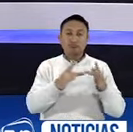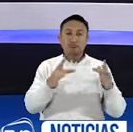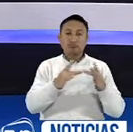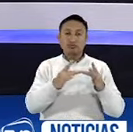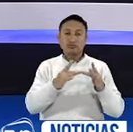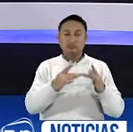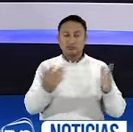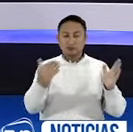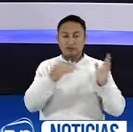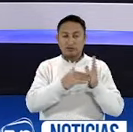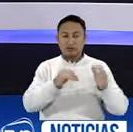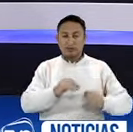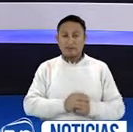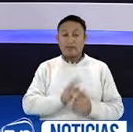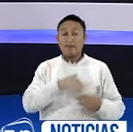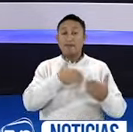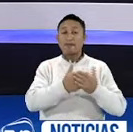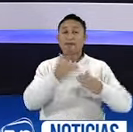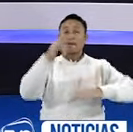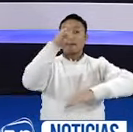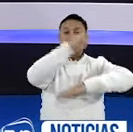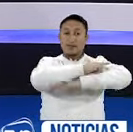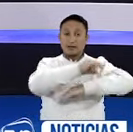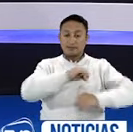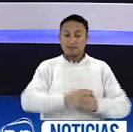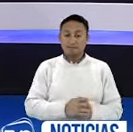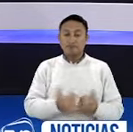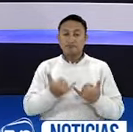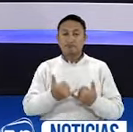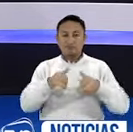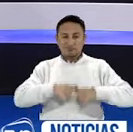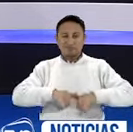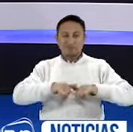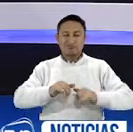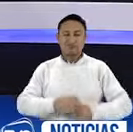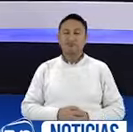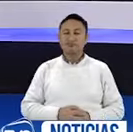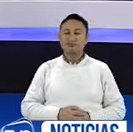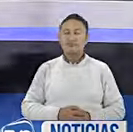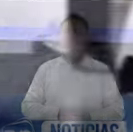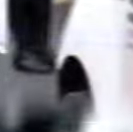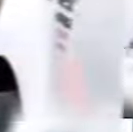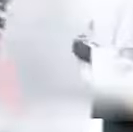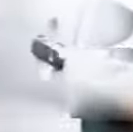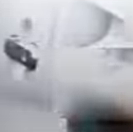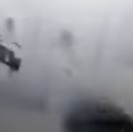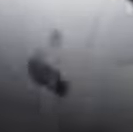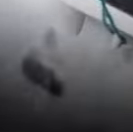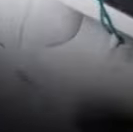enlazaremos nuevamente hasta el aeropuerto de Tababela. Ahora seguimos con más.